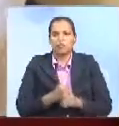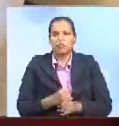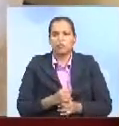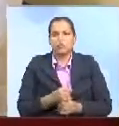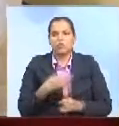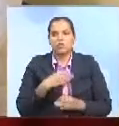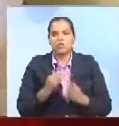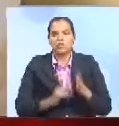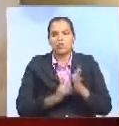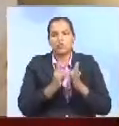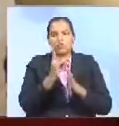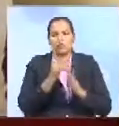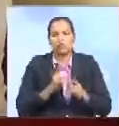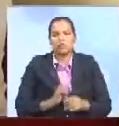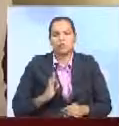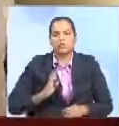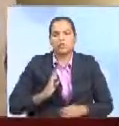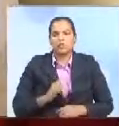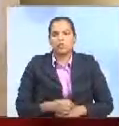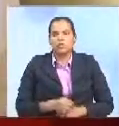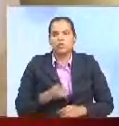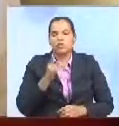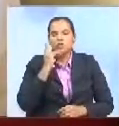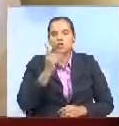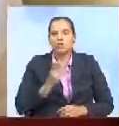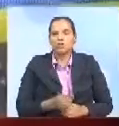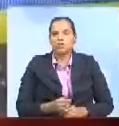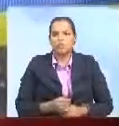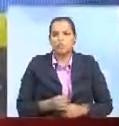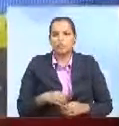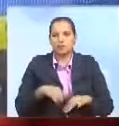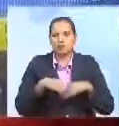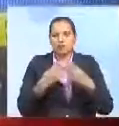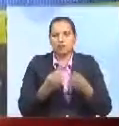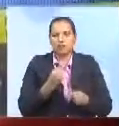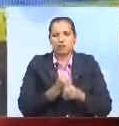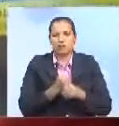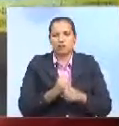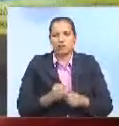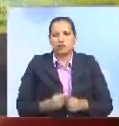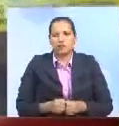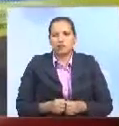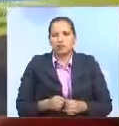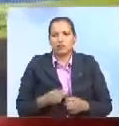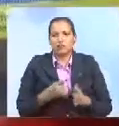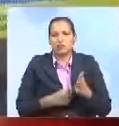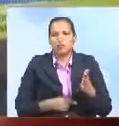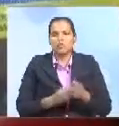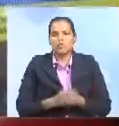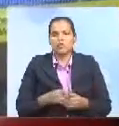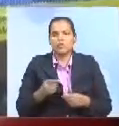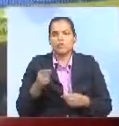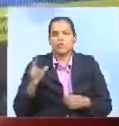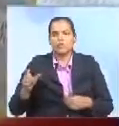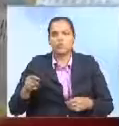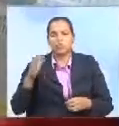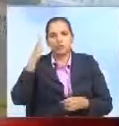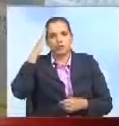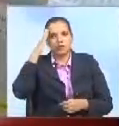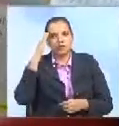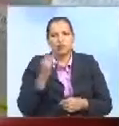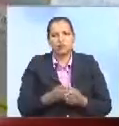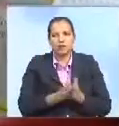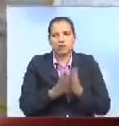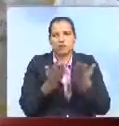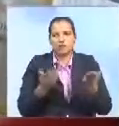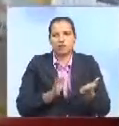en el que ha crecido profesionalmente, señaló que como experiencia que le deja su labor es que los clientes entendieron que